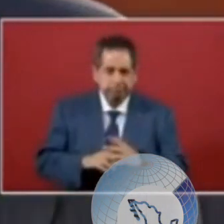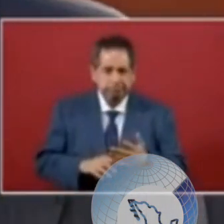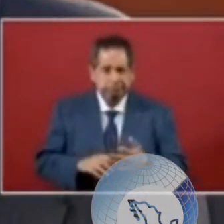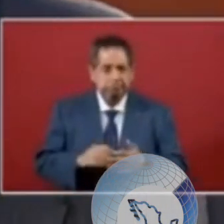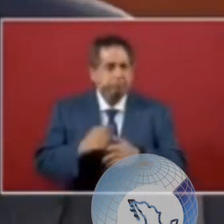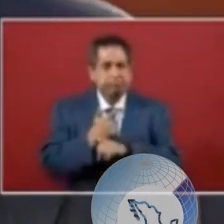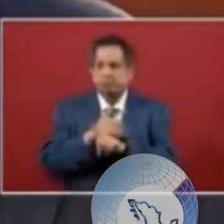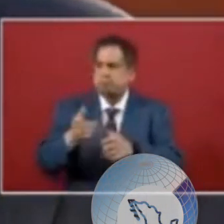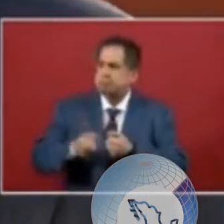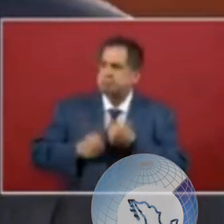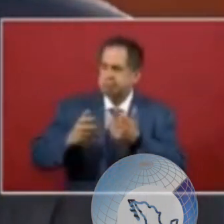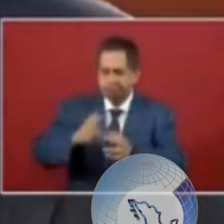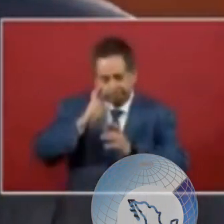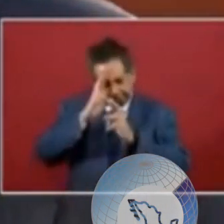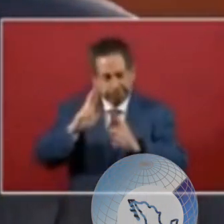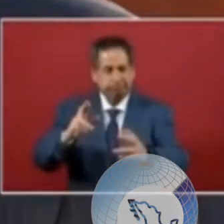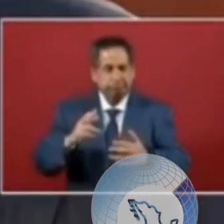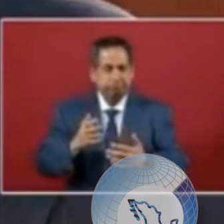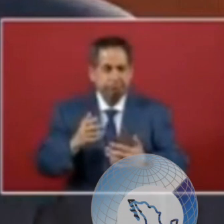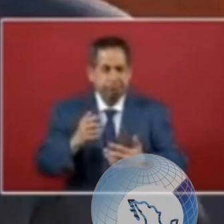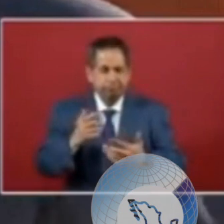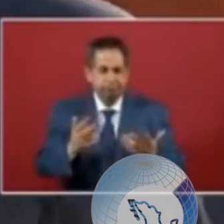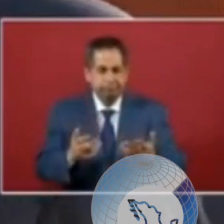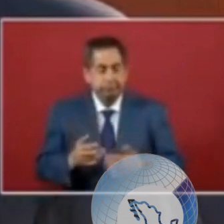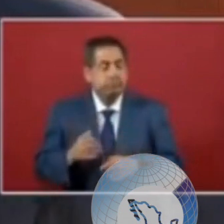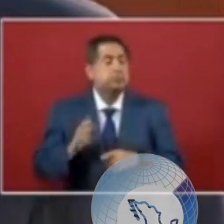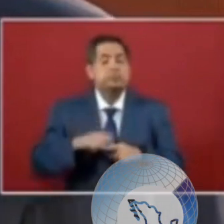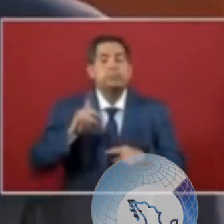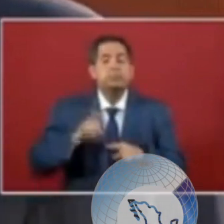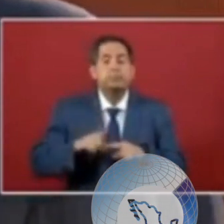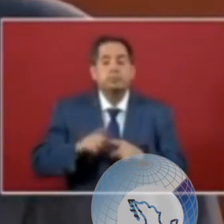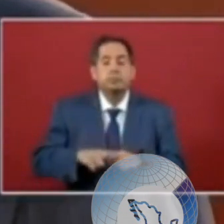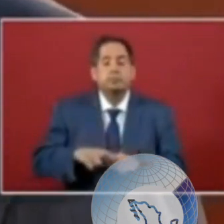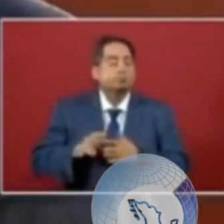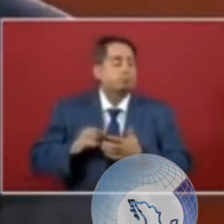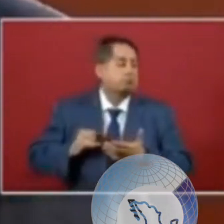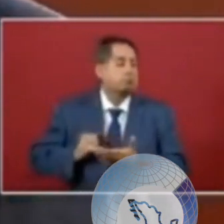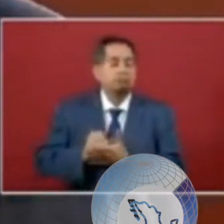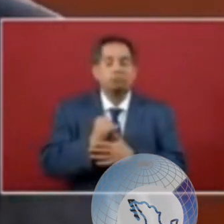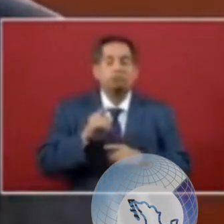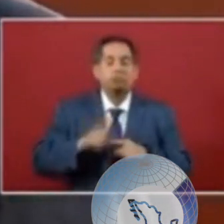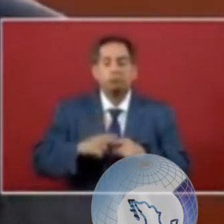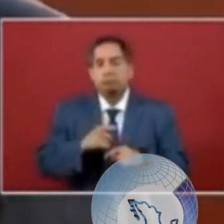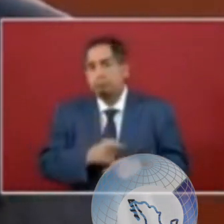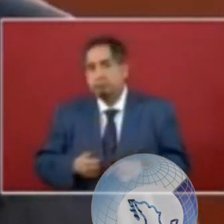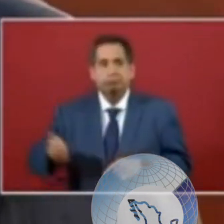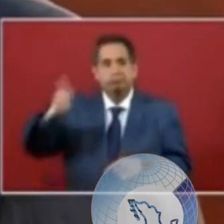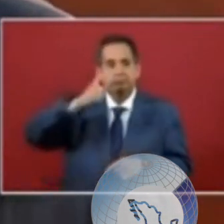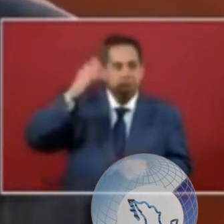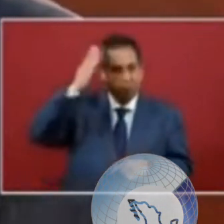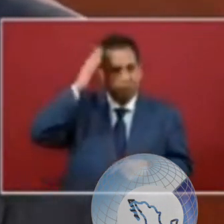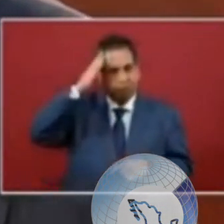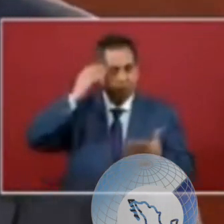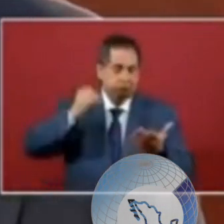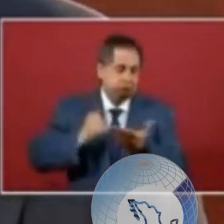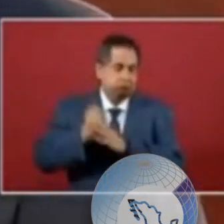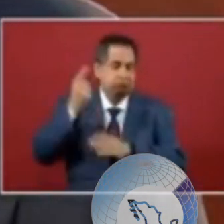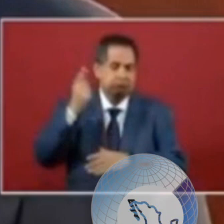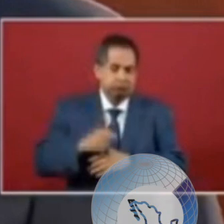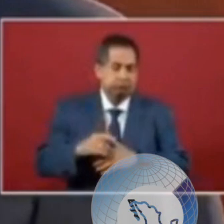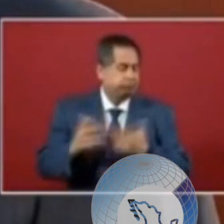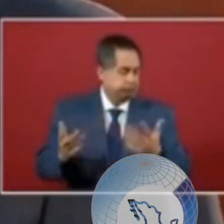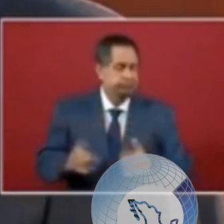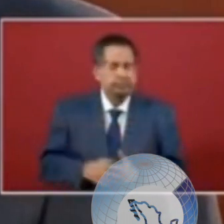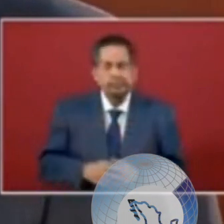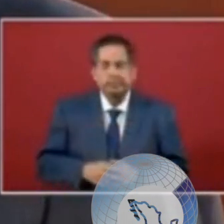las libertades, porque depende de la decisión que se toma arriba. Entonces, no va a